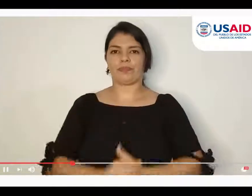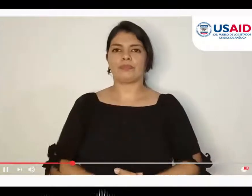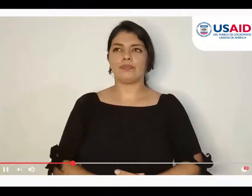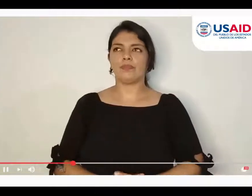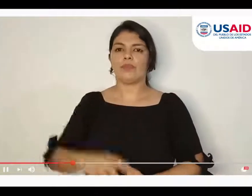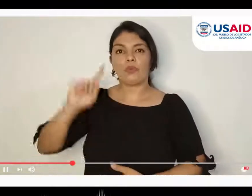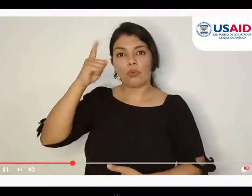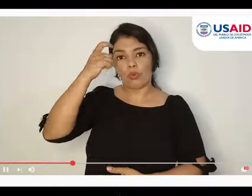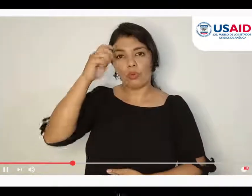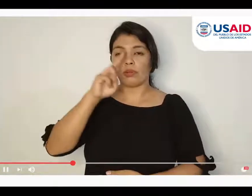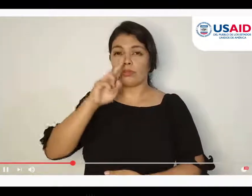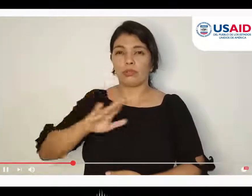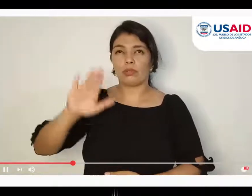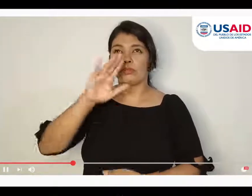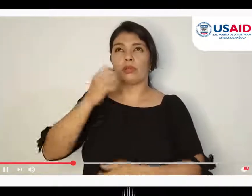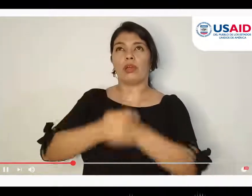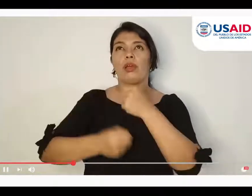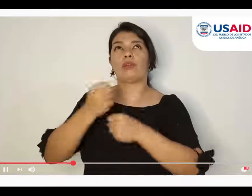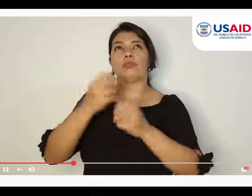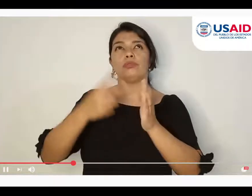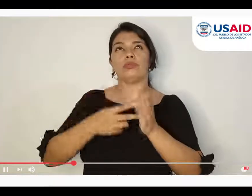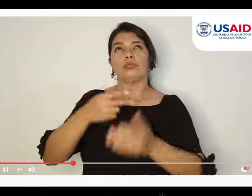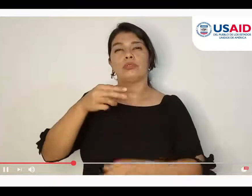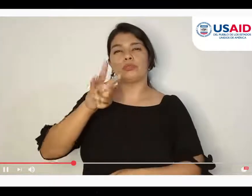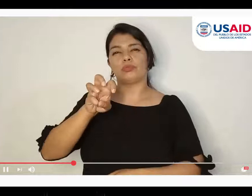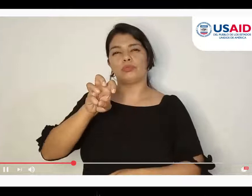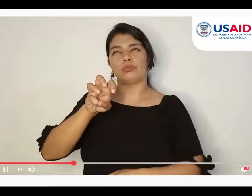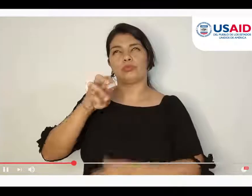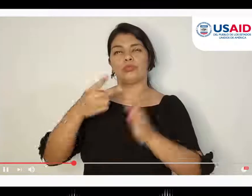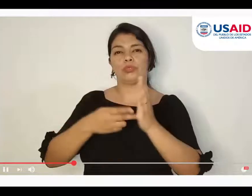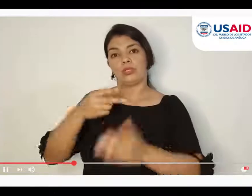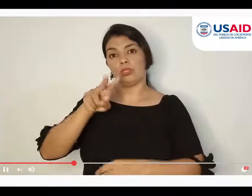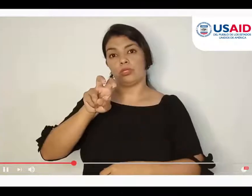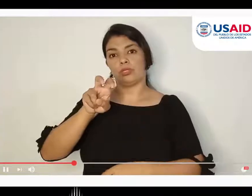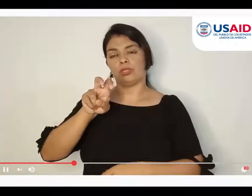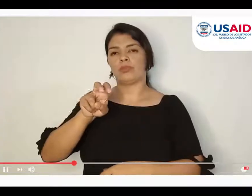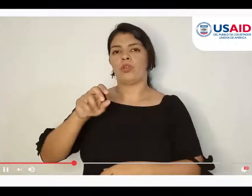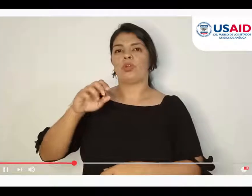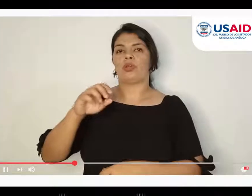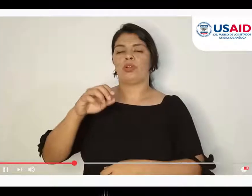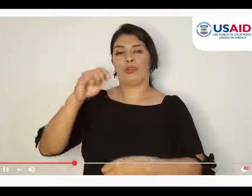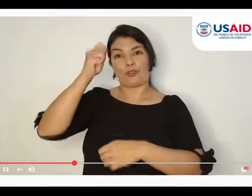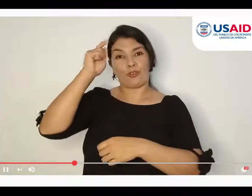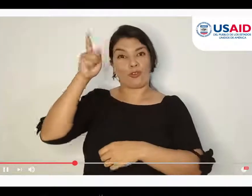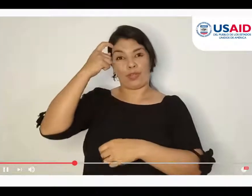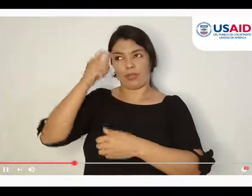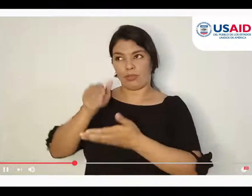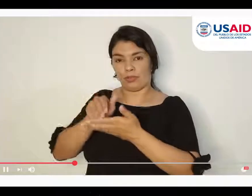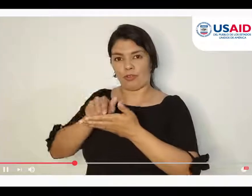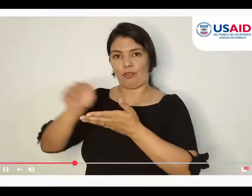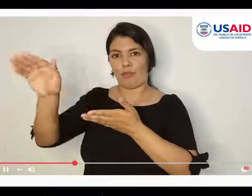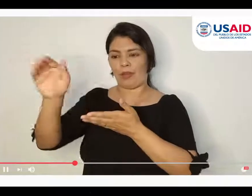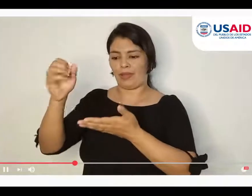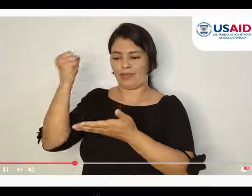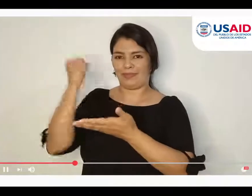gobierno nacional, desde el año 2018, 2017, adquiere para Colombia algo que se